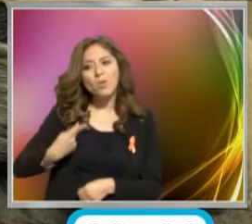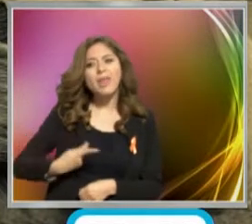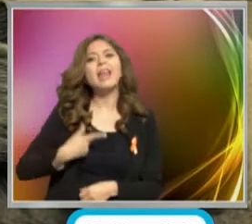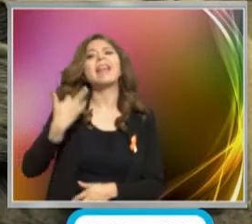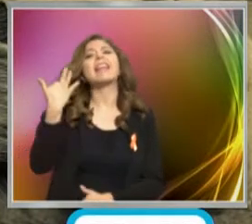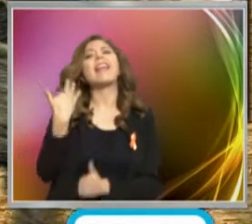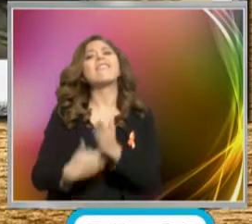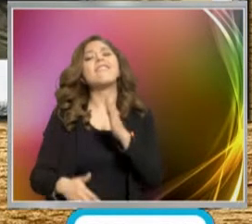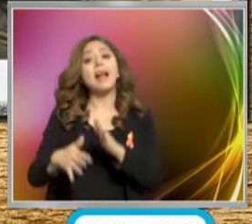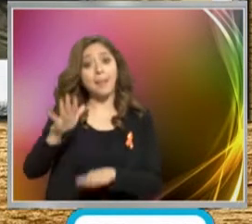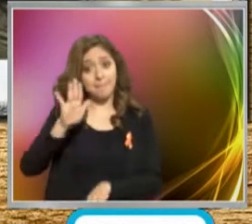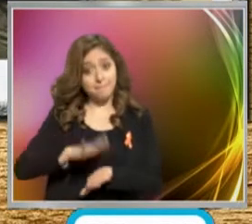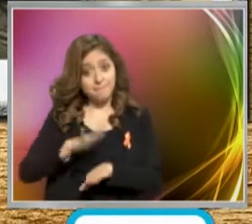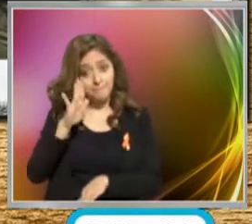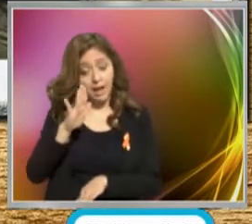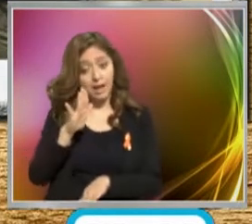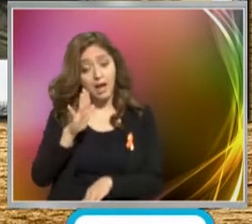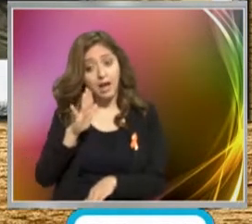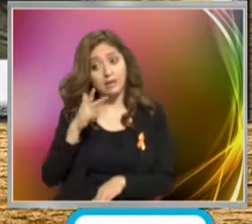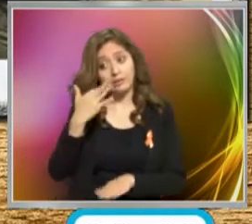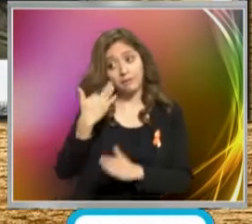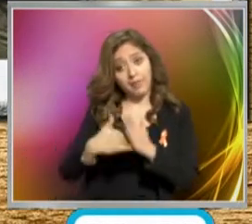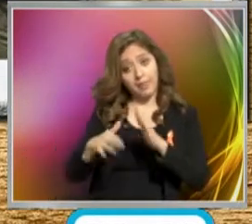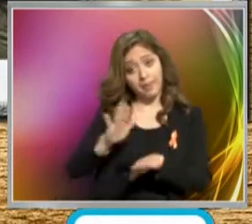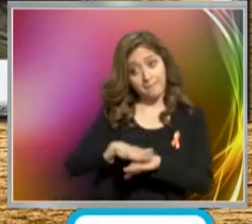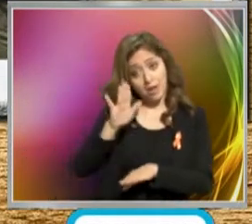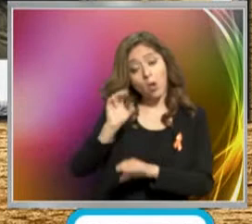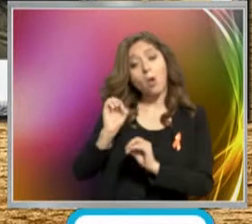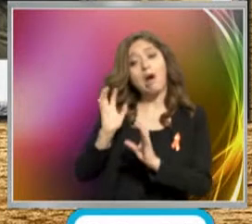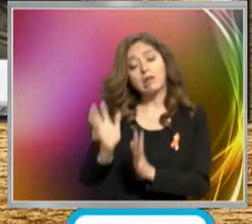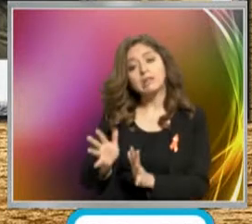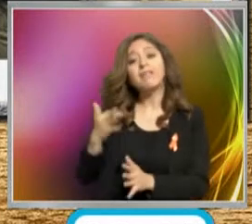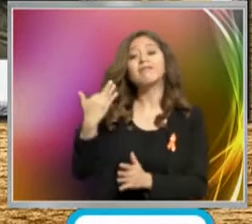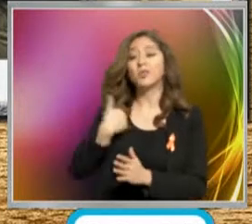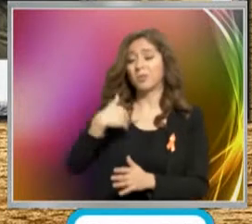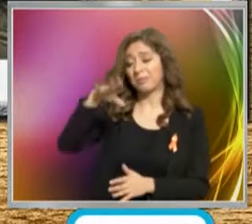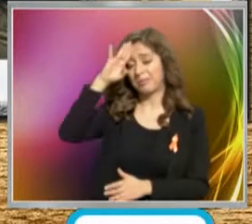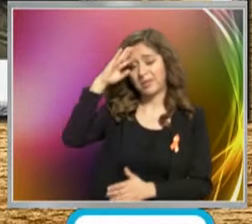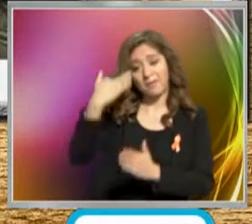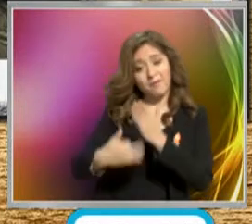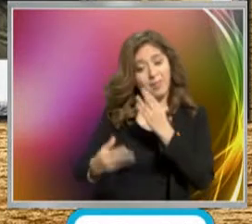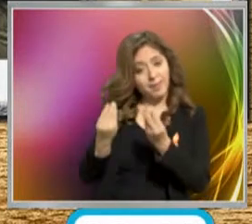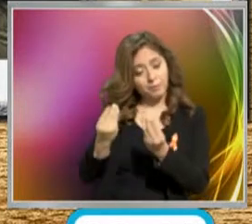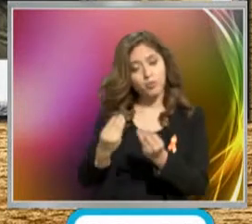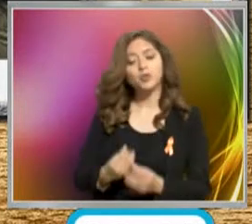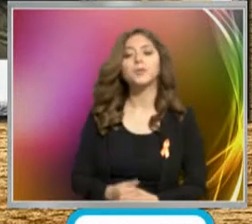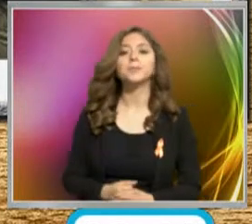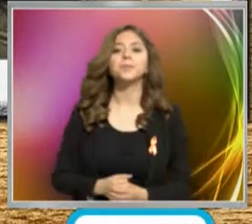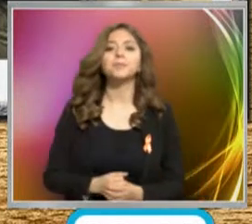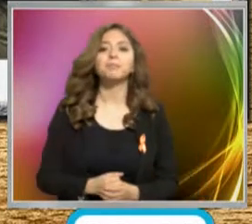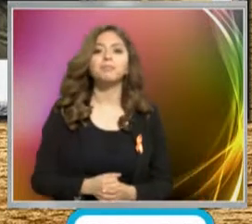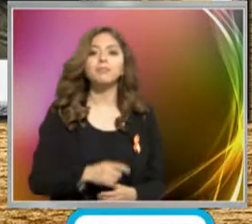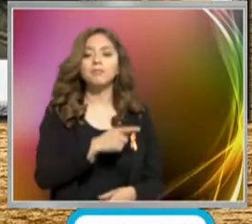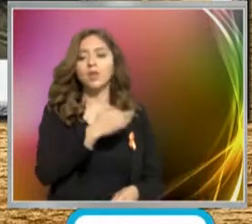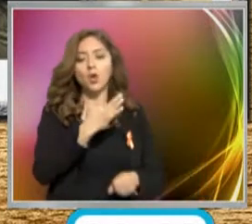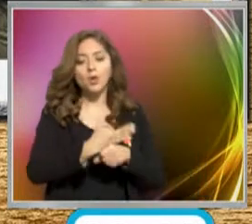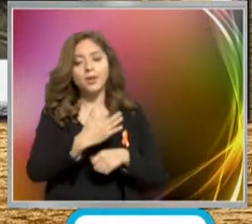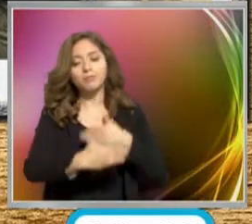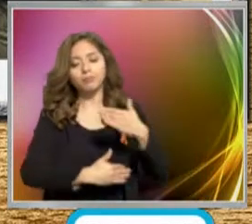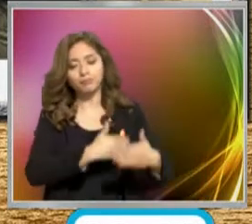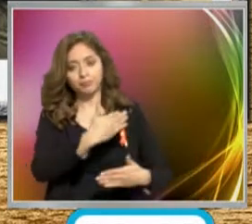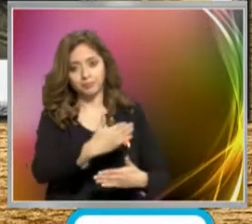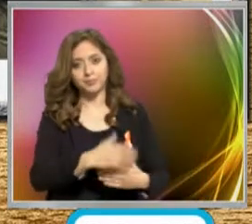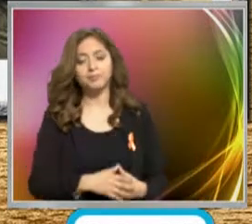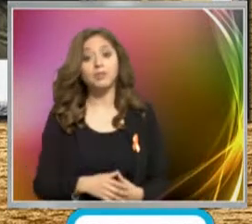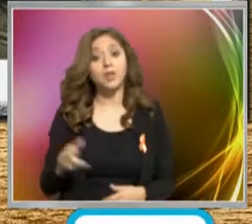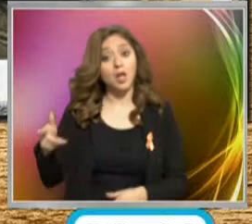por hacer, que yo creo que es muchísimo. Pero ya vamos empezando, ¿no? Se siente, se nota un... Sí, las nuevas generaciones Las nuevas como que